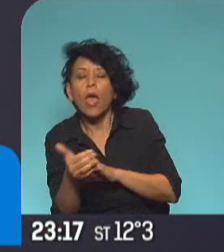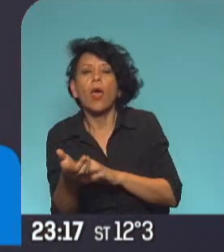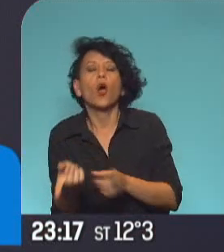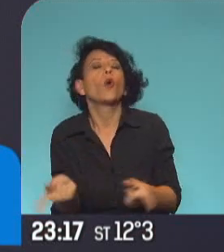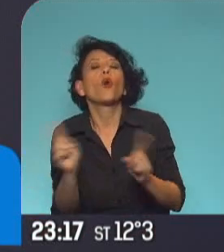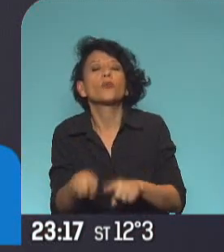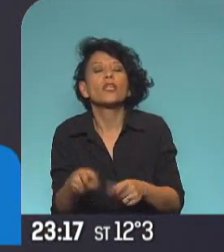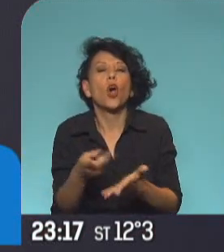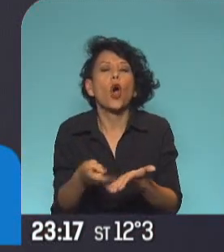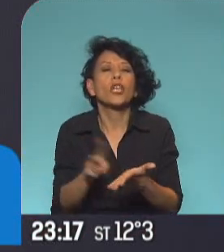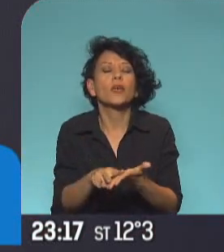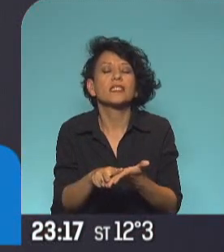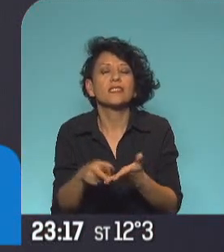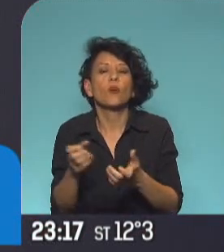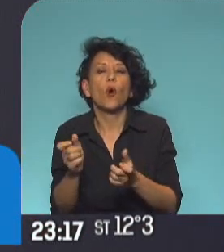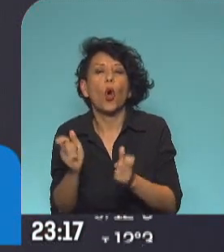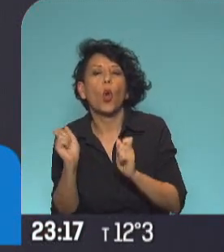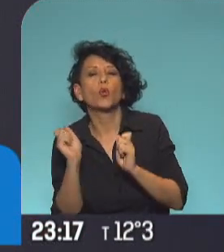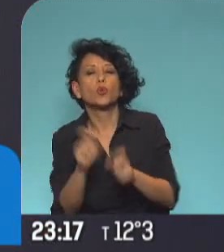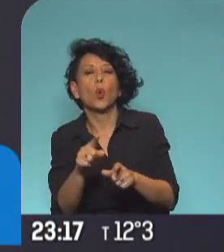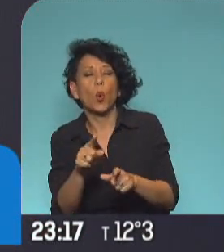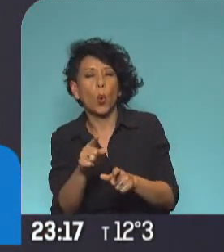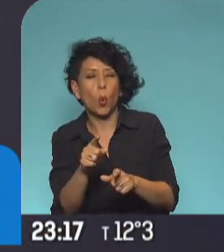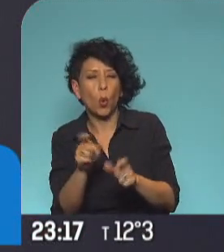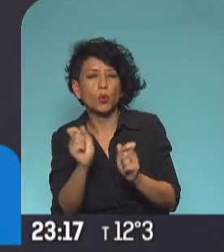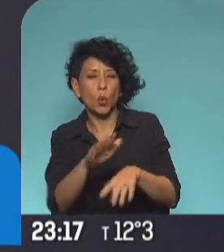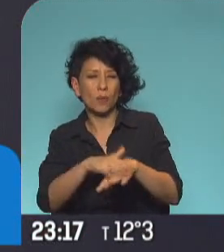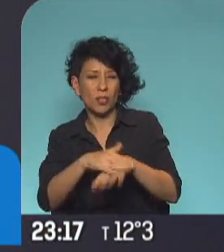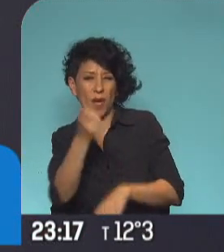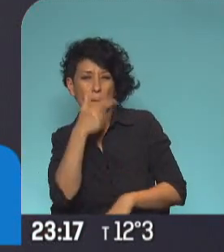vez el guante al presidente